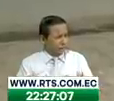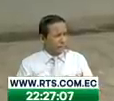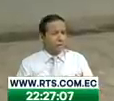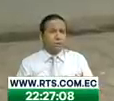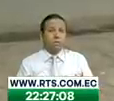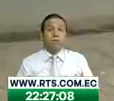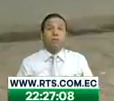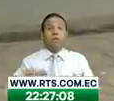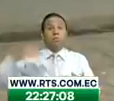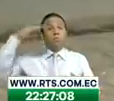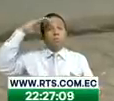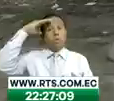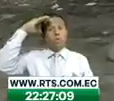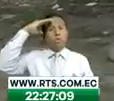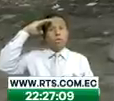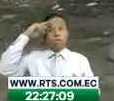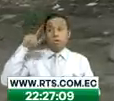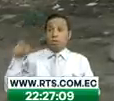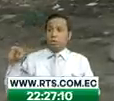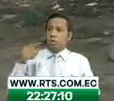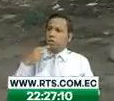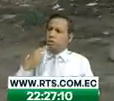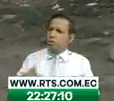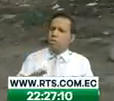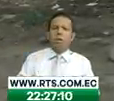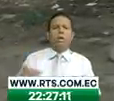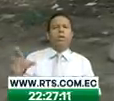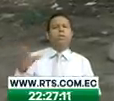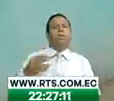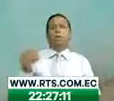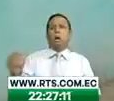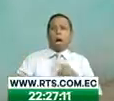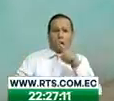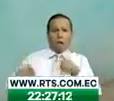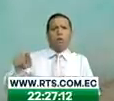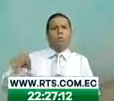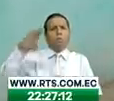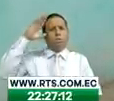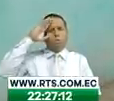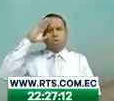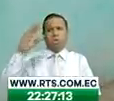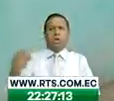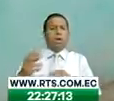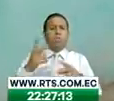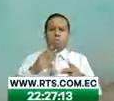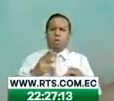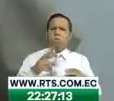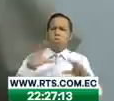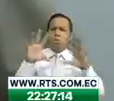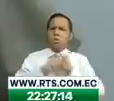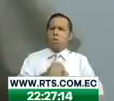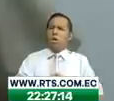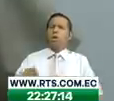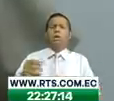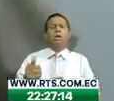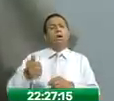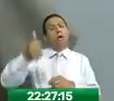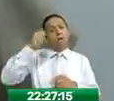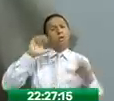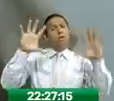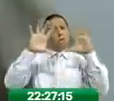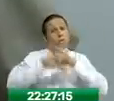desde la policía del distrito Manta se confirmó que agentes de esta institución tomaron procedimiento la misma noche del deceso. El día de ayer en la